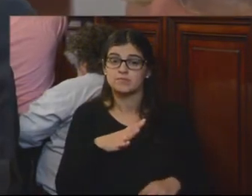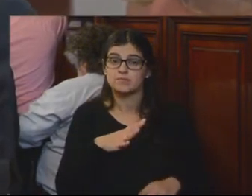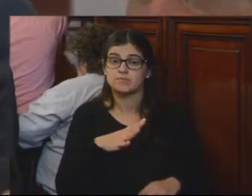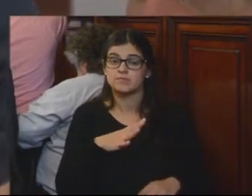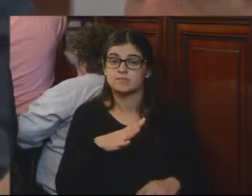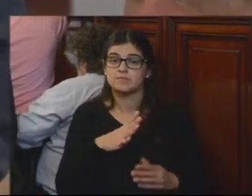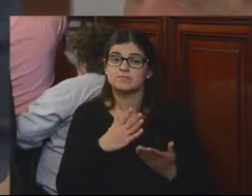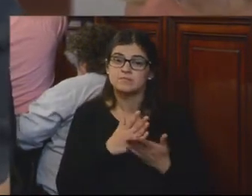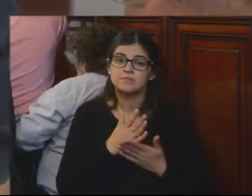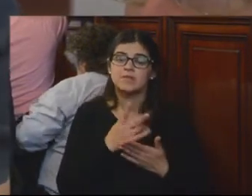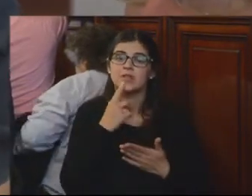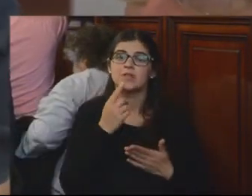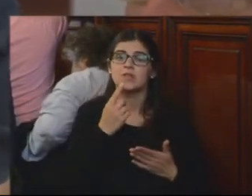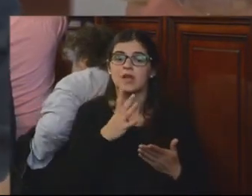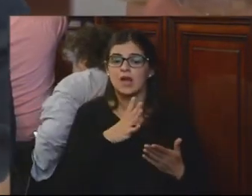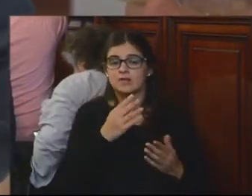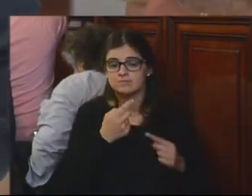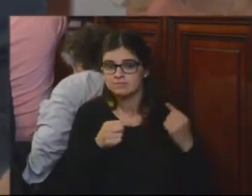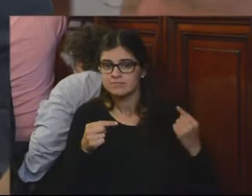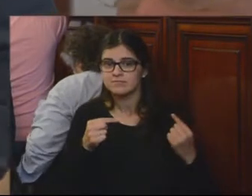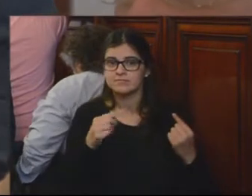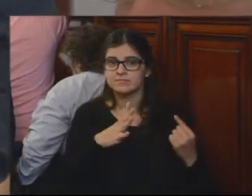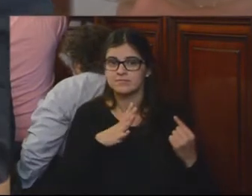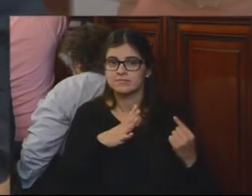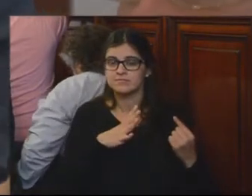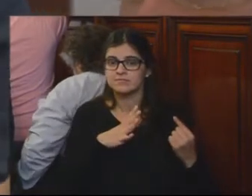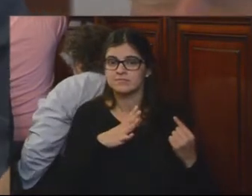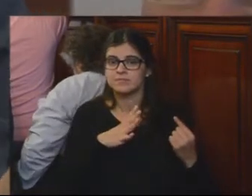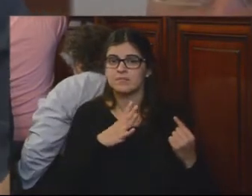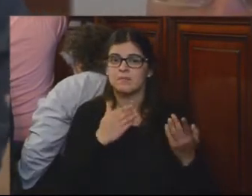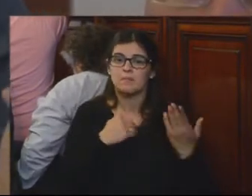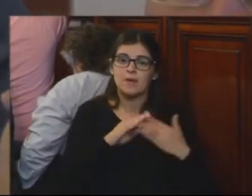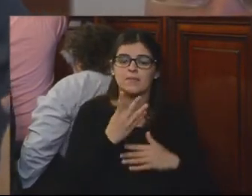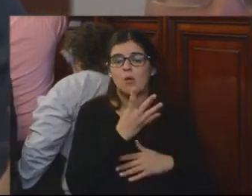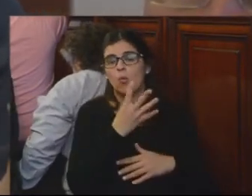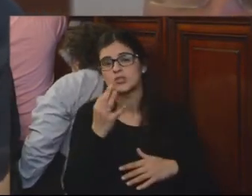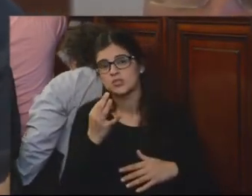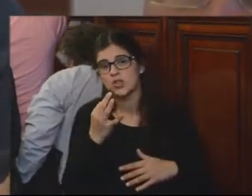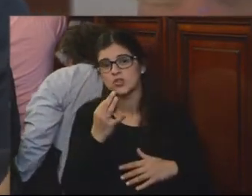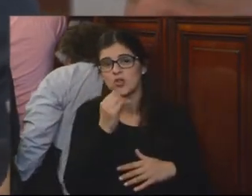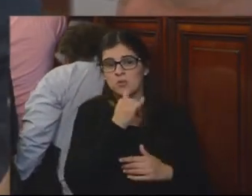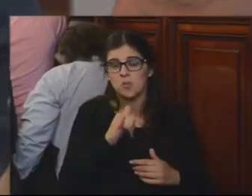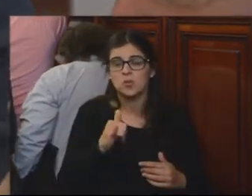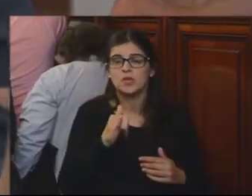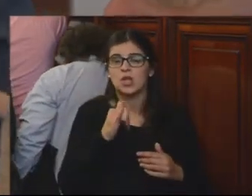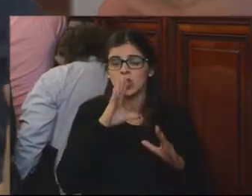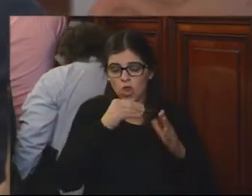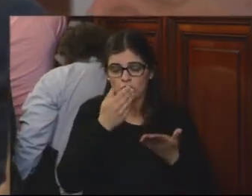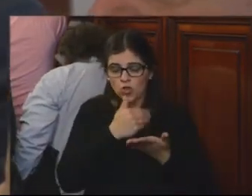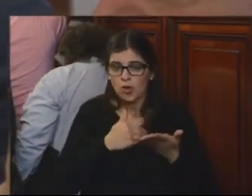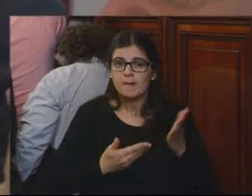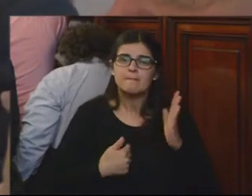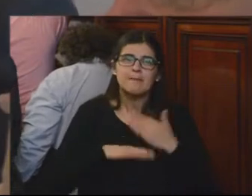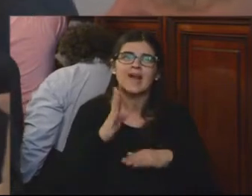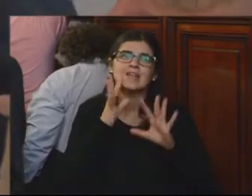124 nietos quizá más 400 en búsqueda de todo eso ya es más que